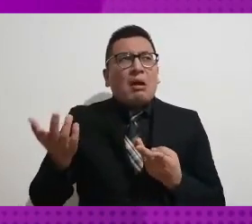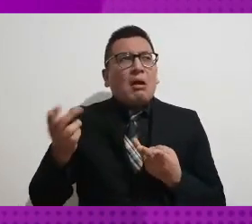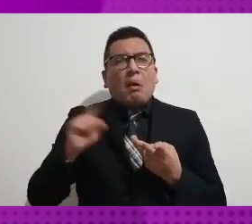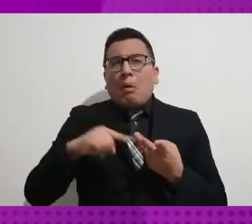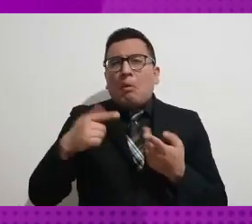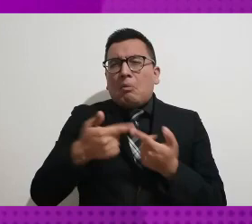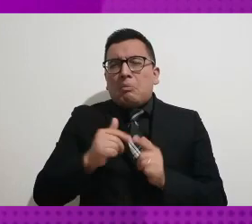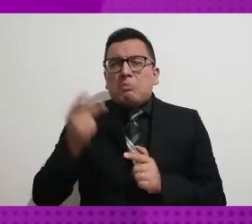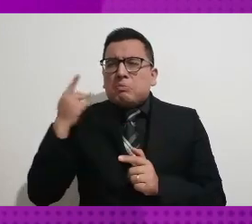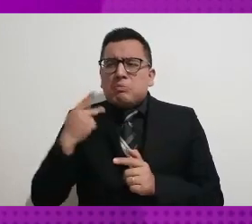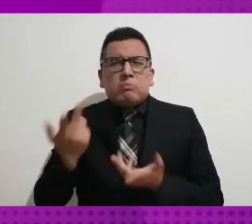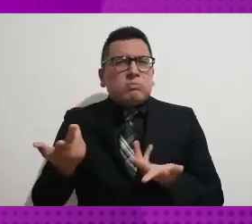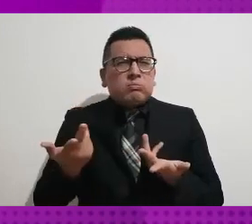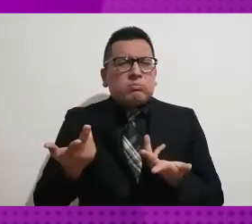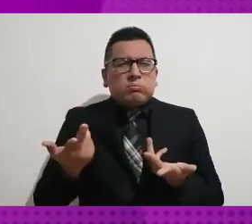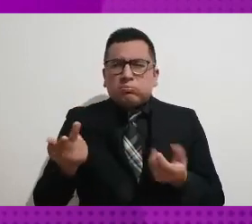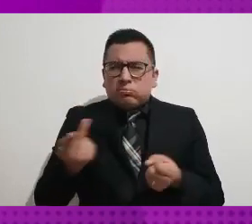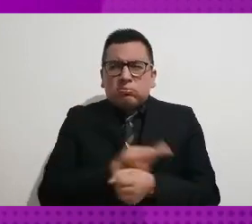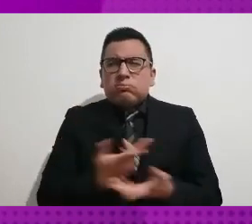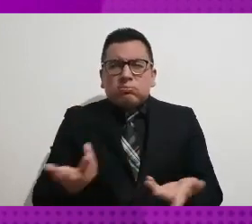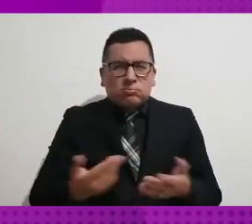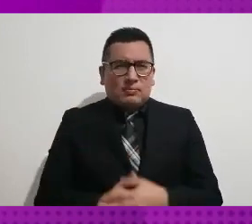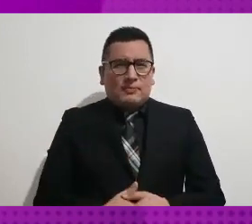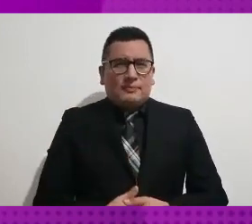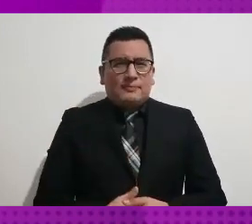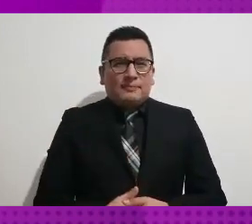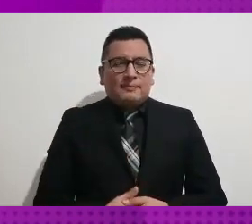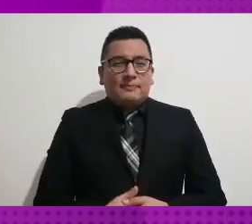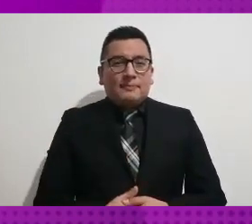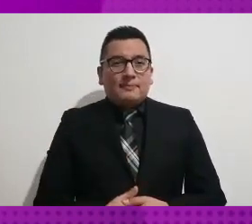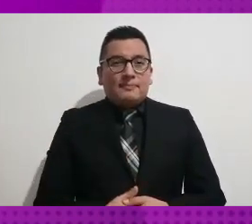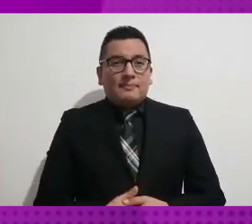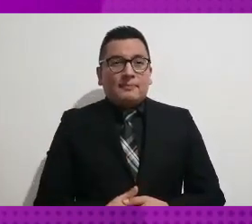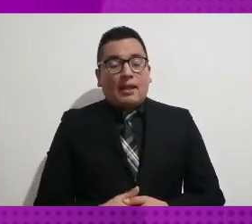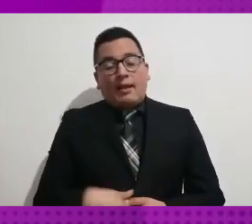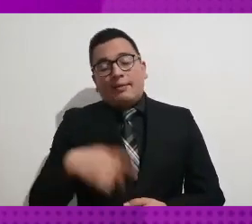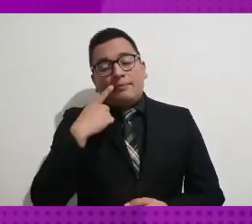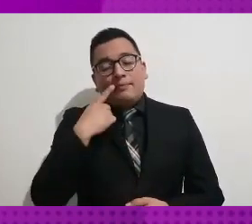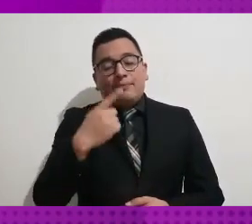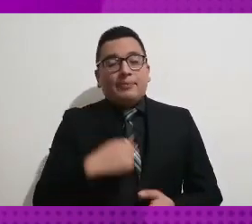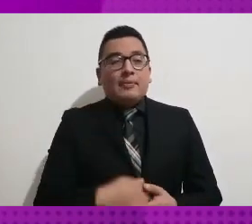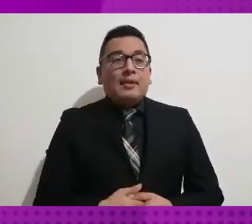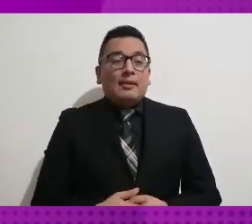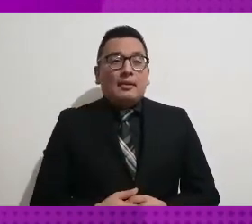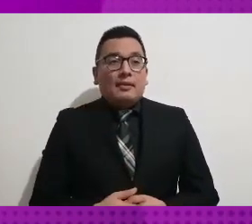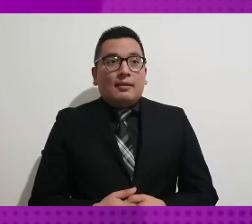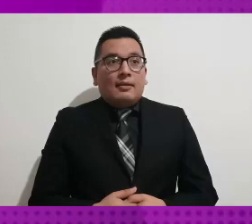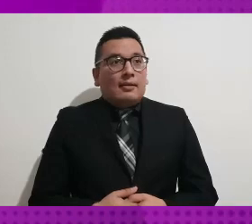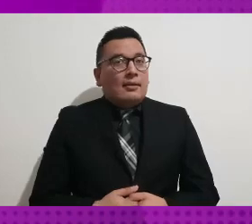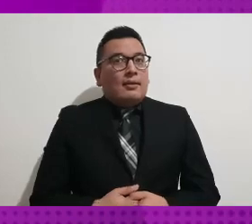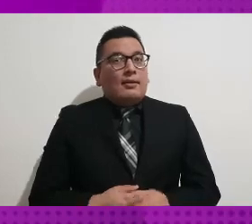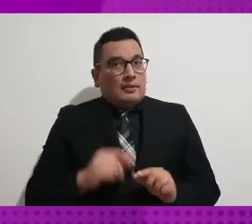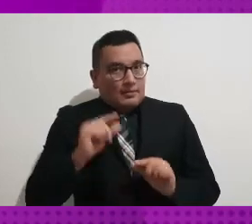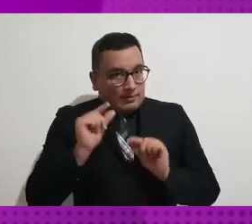¿Cómo ha sido este proceso? Sí, volvemos también a que siempre es por partes, por grupos, ¿no? Ya dijimos